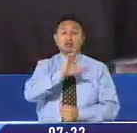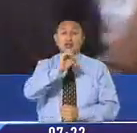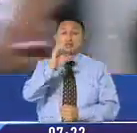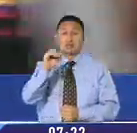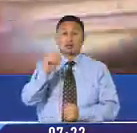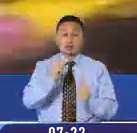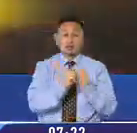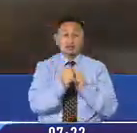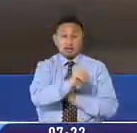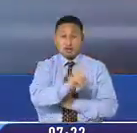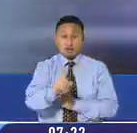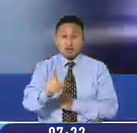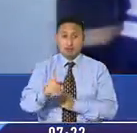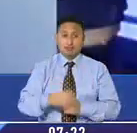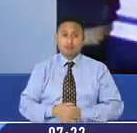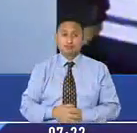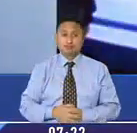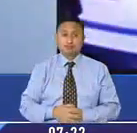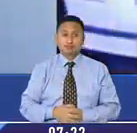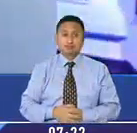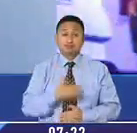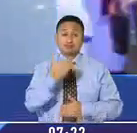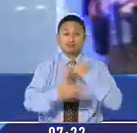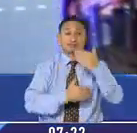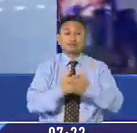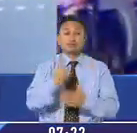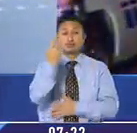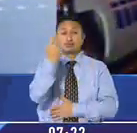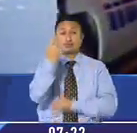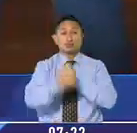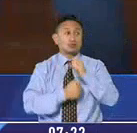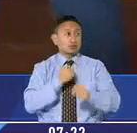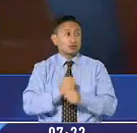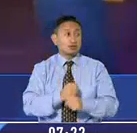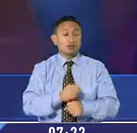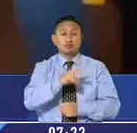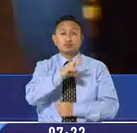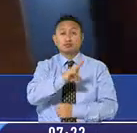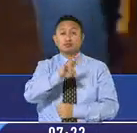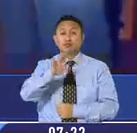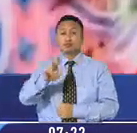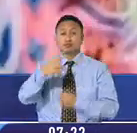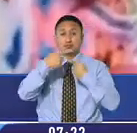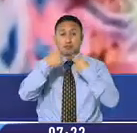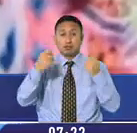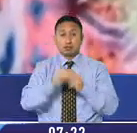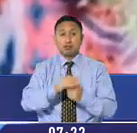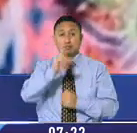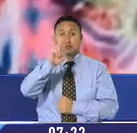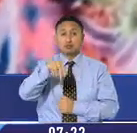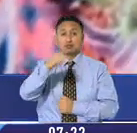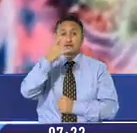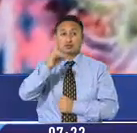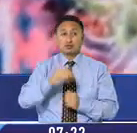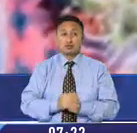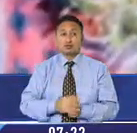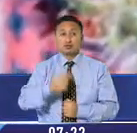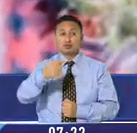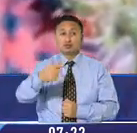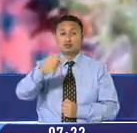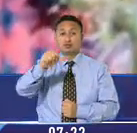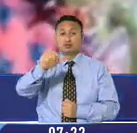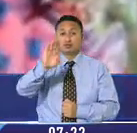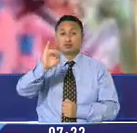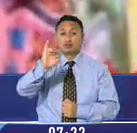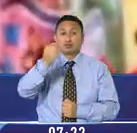$500 cada uno. 11 años después, el 27 de marzo de 2018, Gavis Moreno, de 46 años,